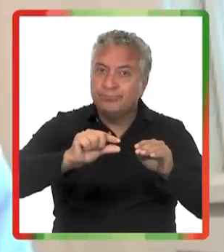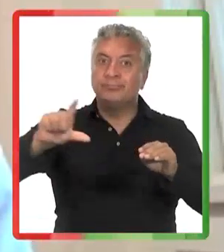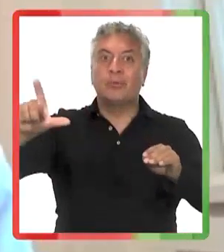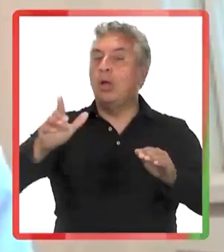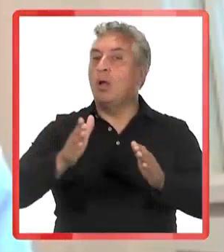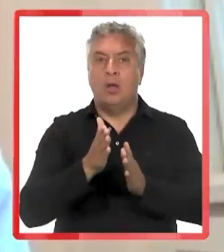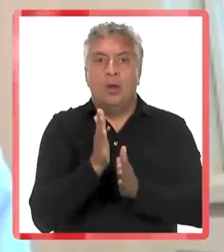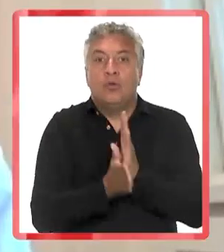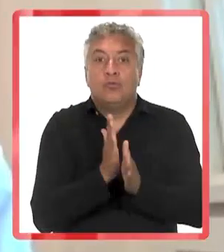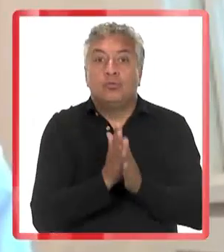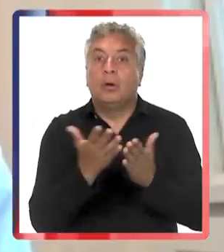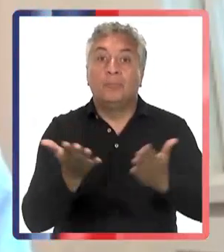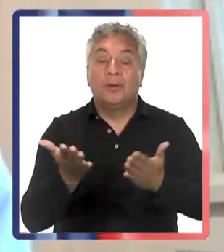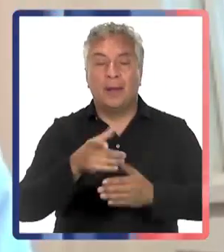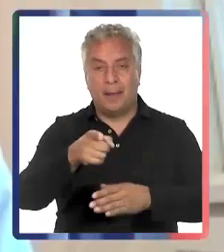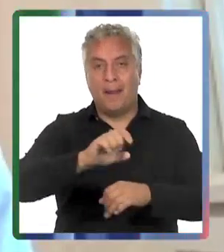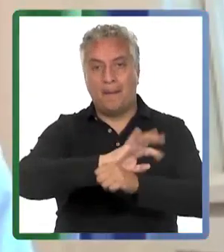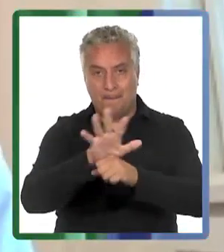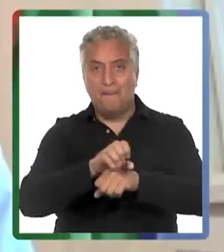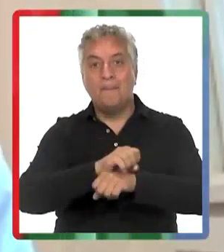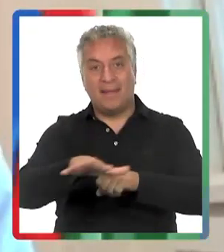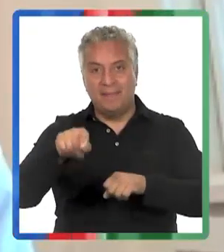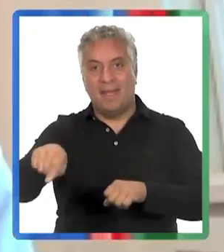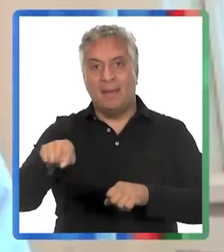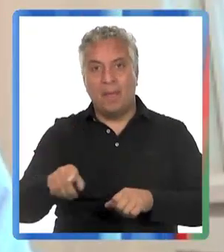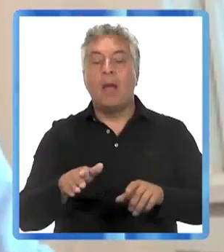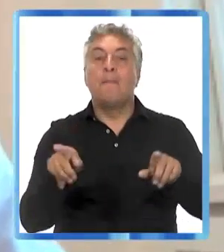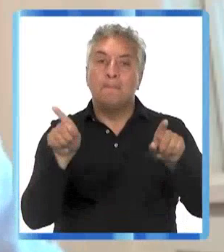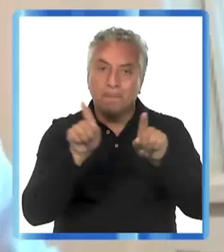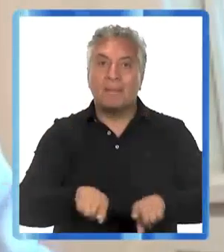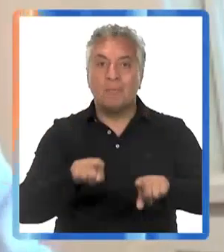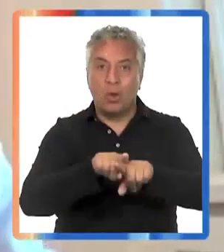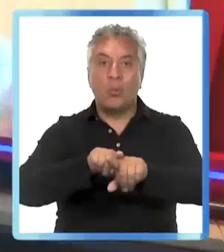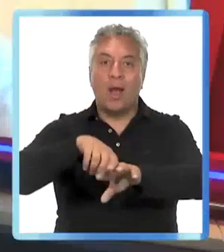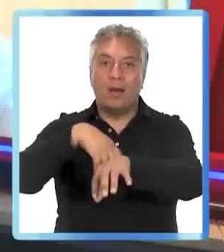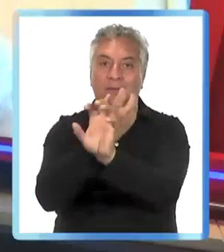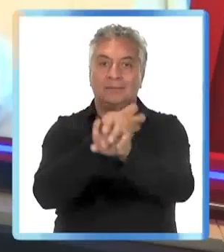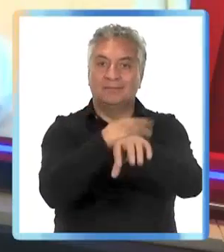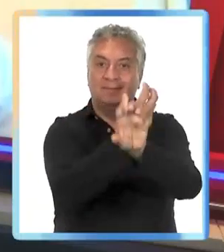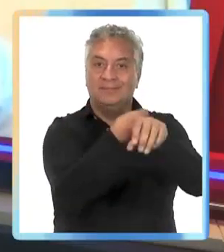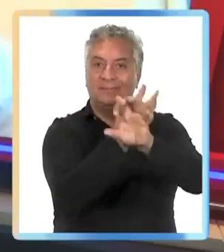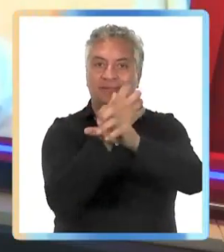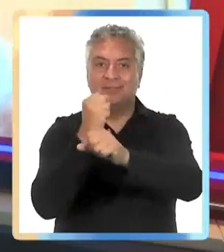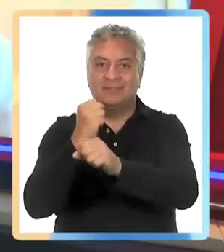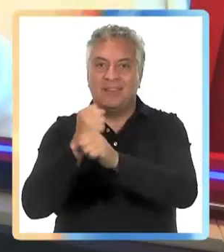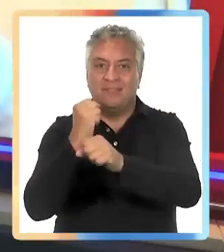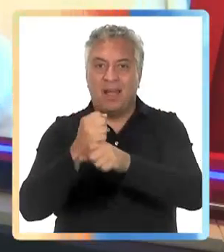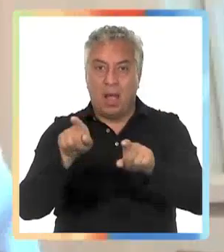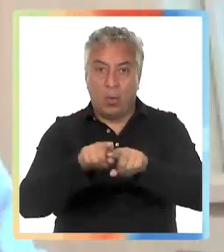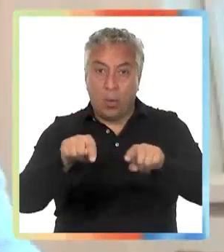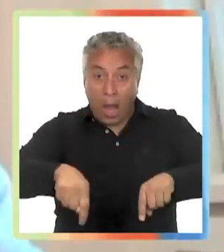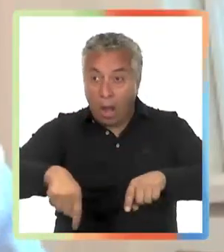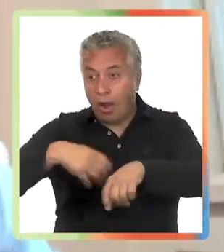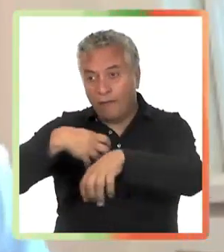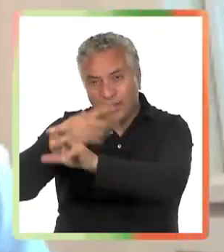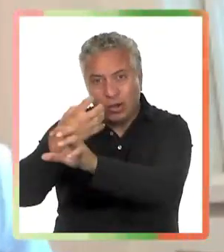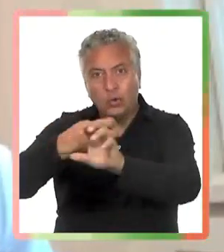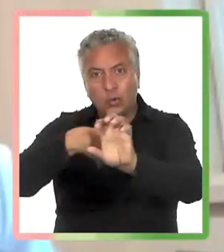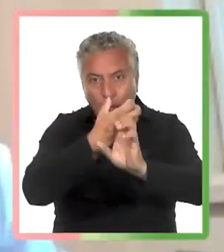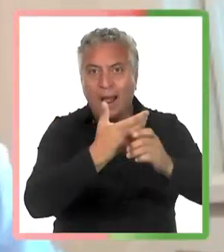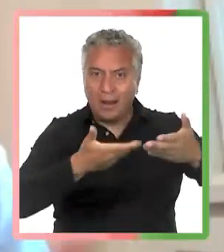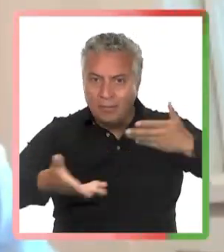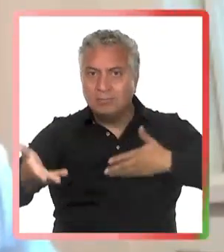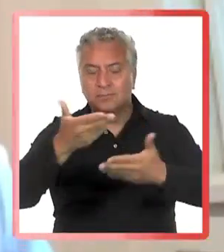que se aceleró rápidamente con la llegada de la pandemia, lo mismo que la virtualidad para otras actividades, como esta que estamos teniendo